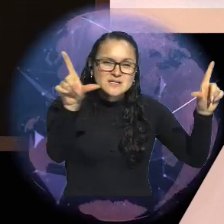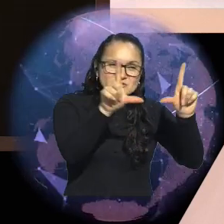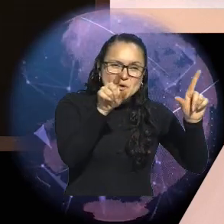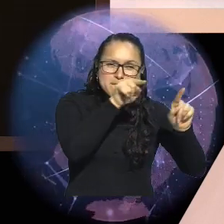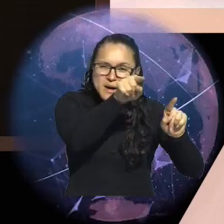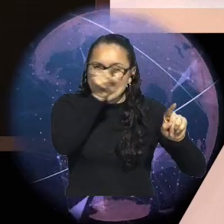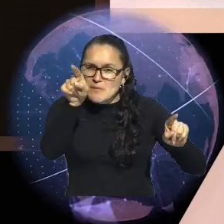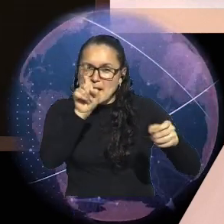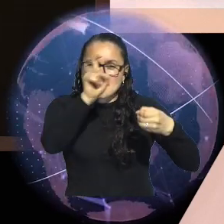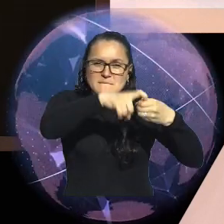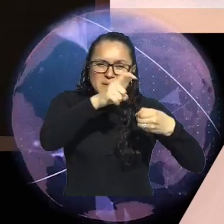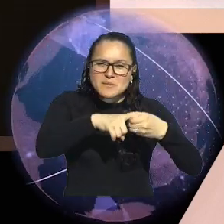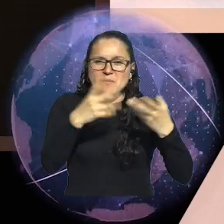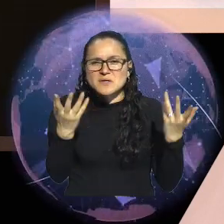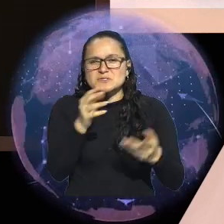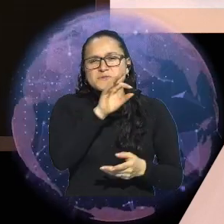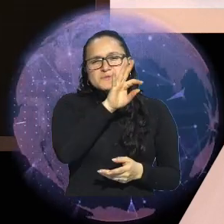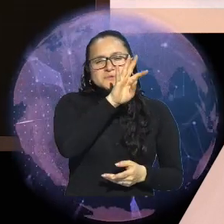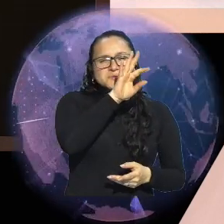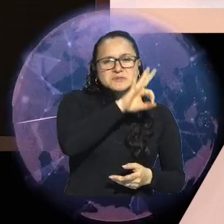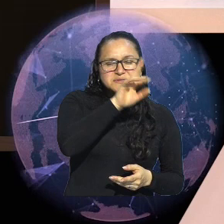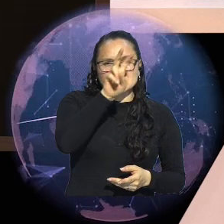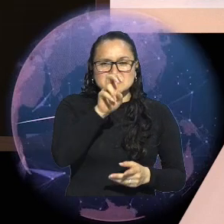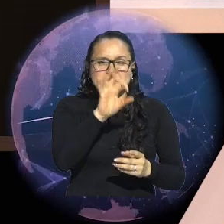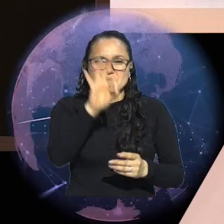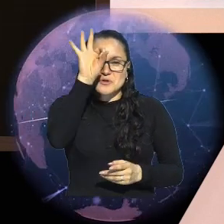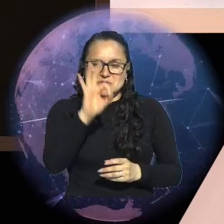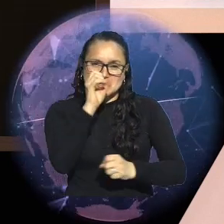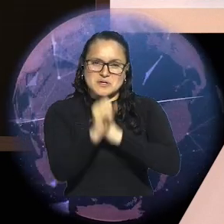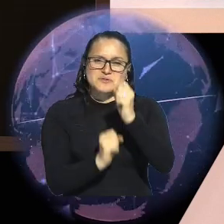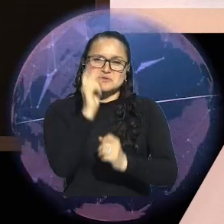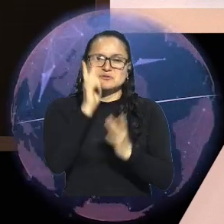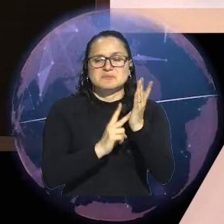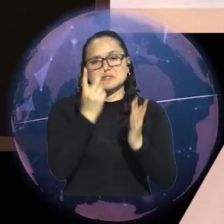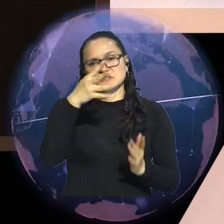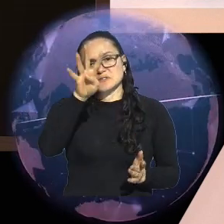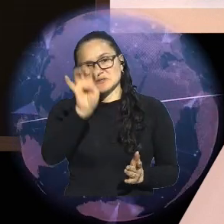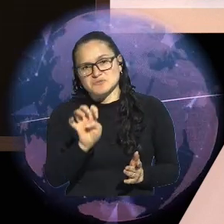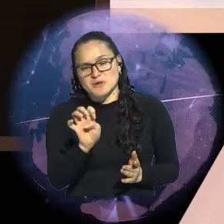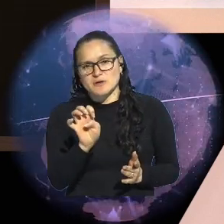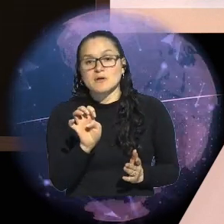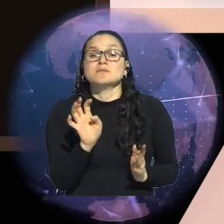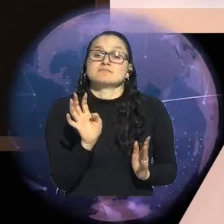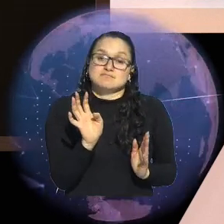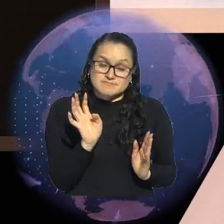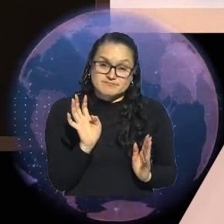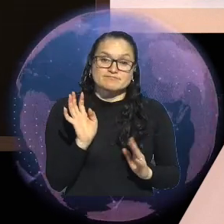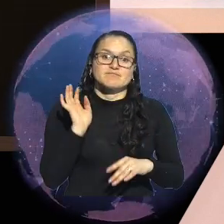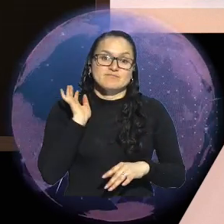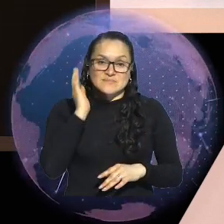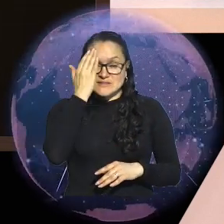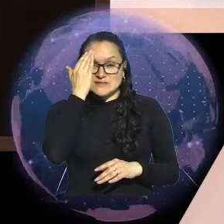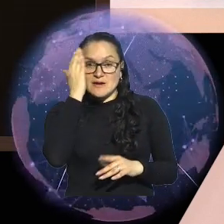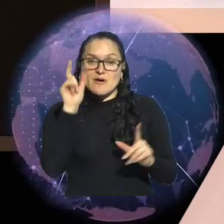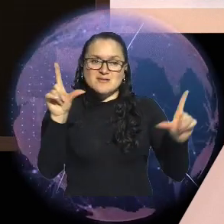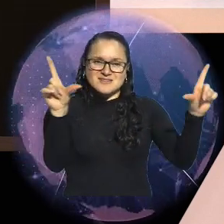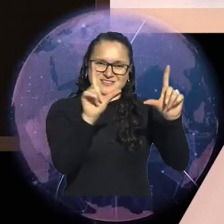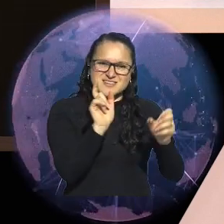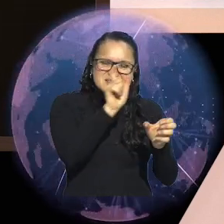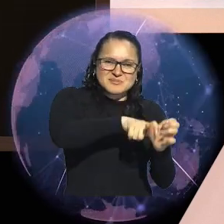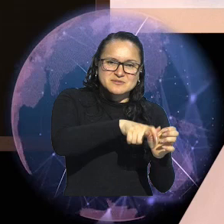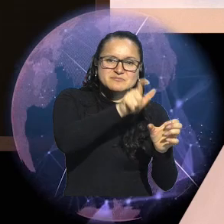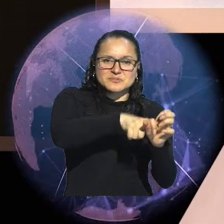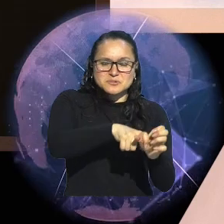97 consciente entonces en el año 2019 y cabe destacar que la dinámica de este servicio había sido